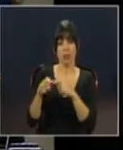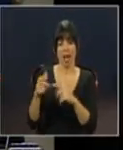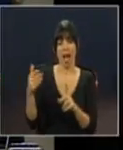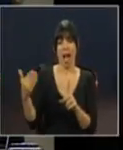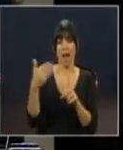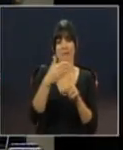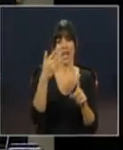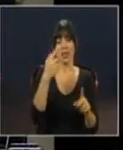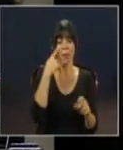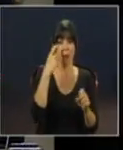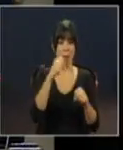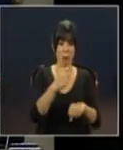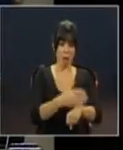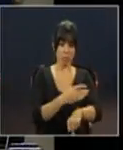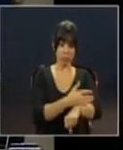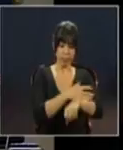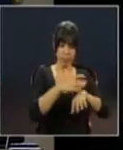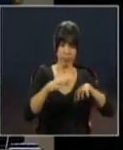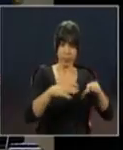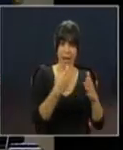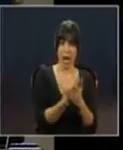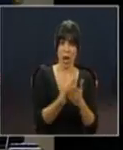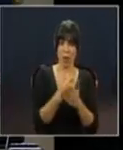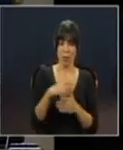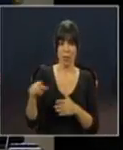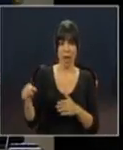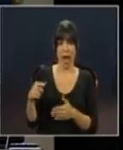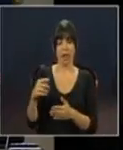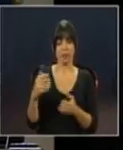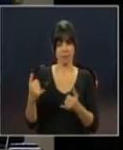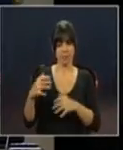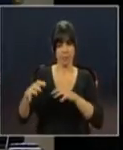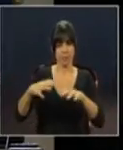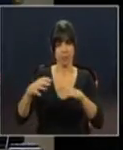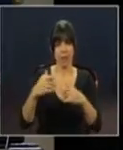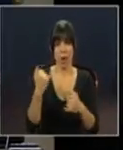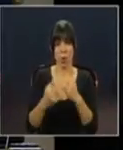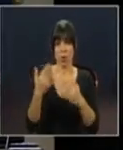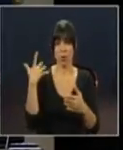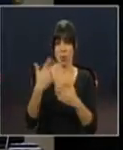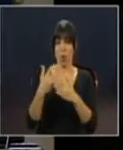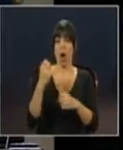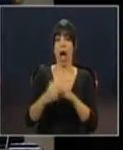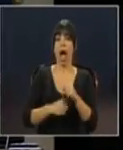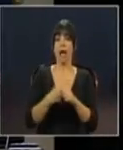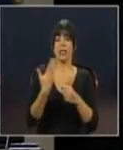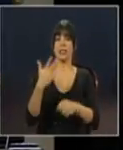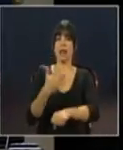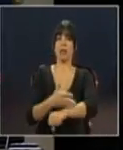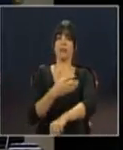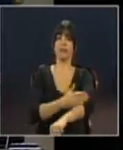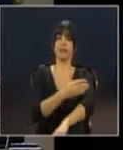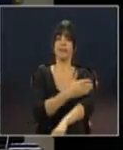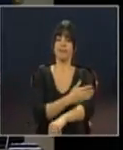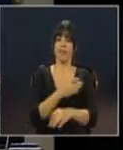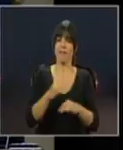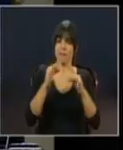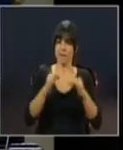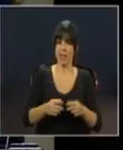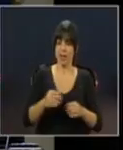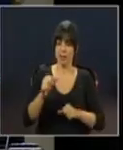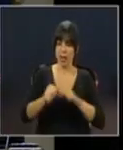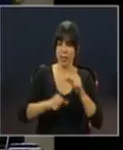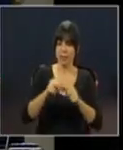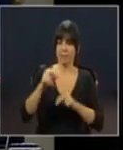la recuperación del dinamismo de la economía. En este último año logramos avanzar con paso firme en la negociación del contrato de